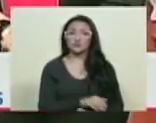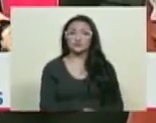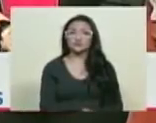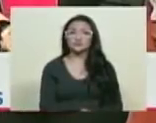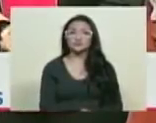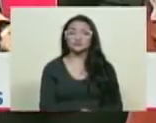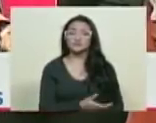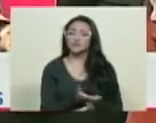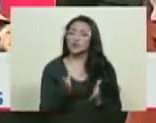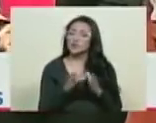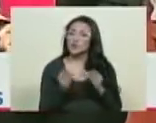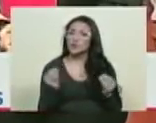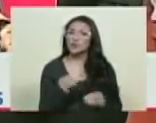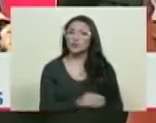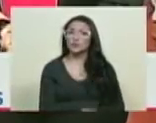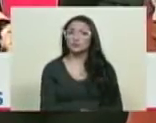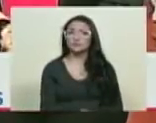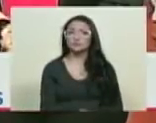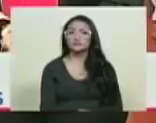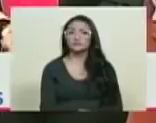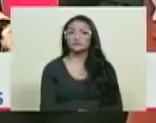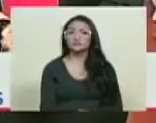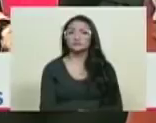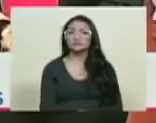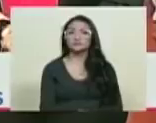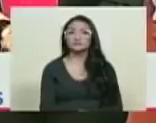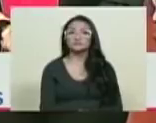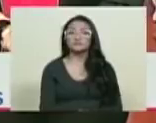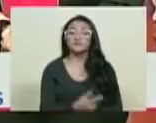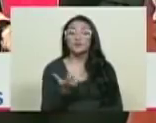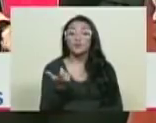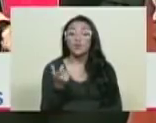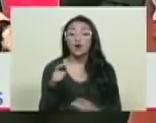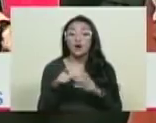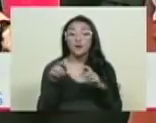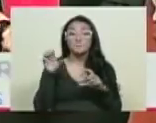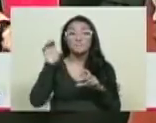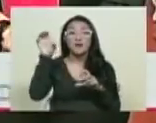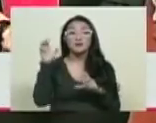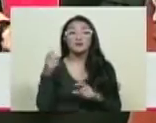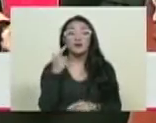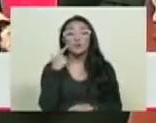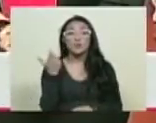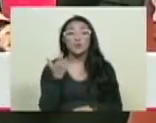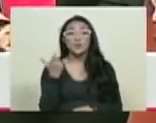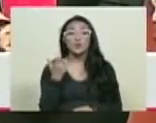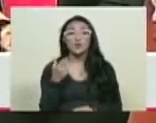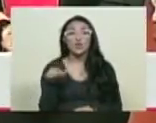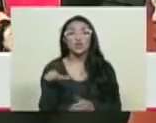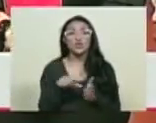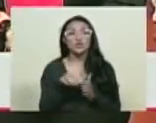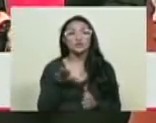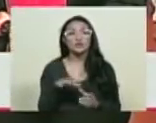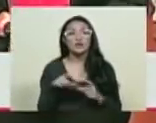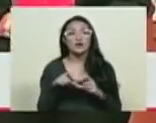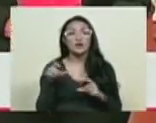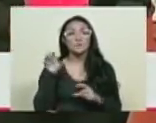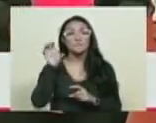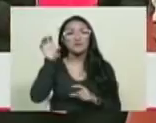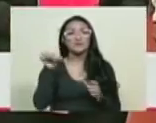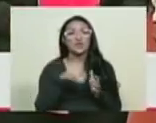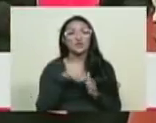a todos a todos primero que busquen su carne en la patria nota de la patria